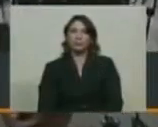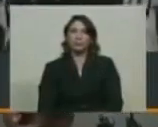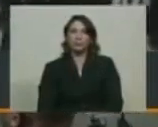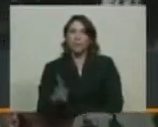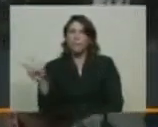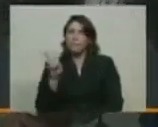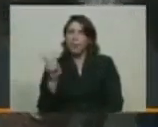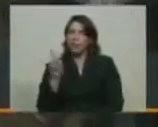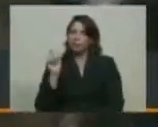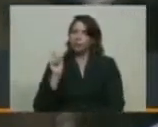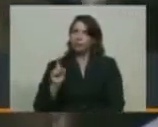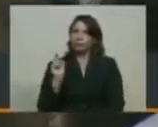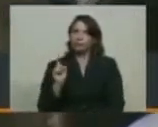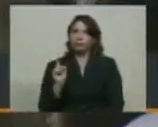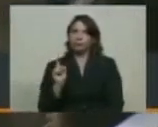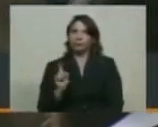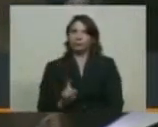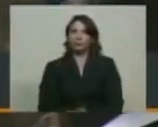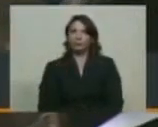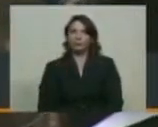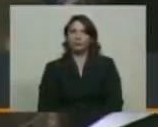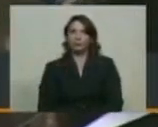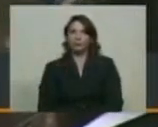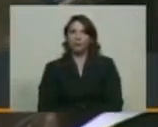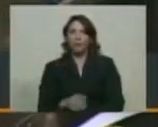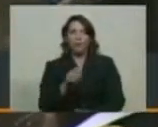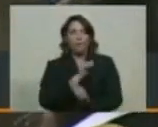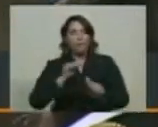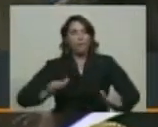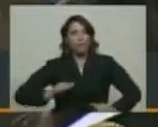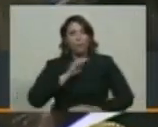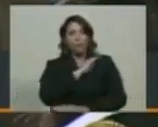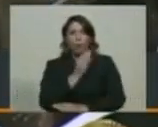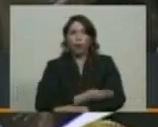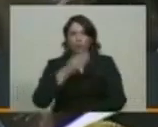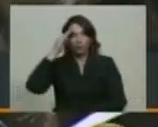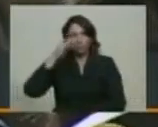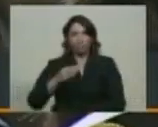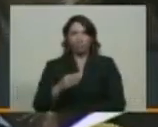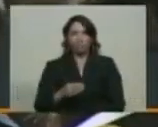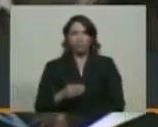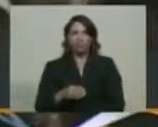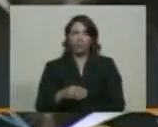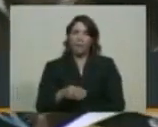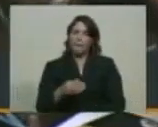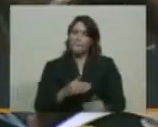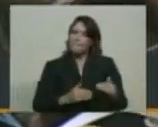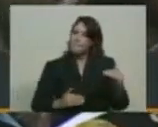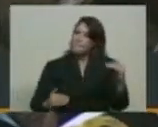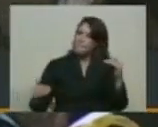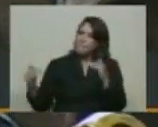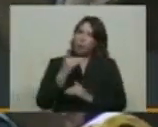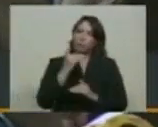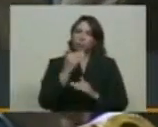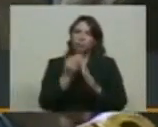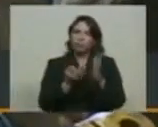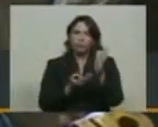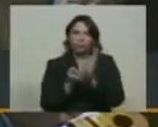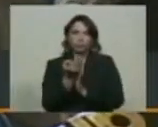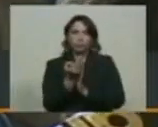Venezuela necesita una fuerza militar de máxima disciplina,